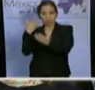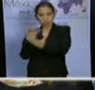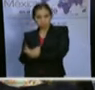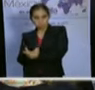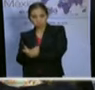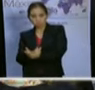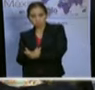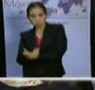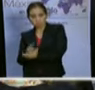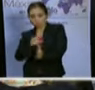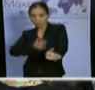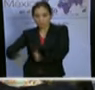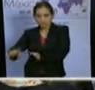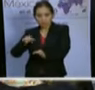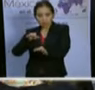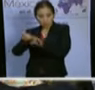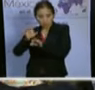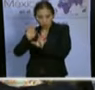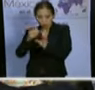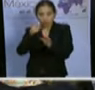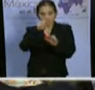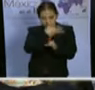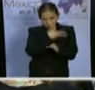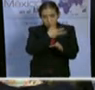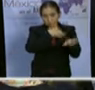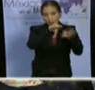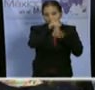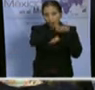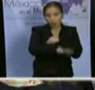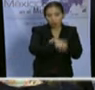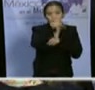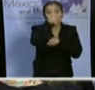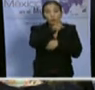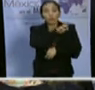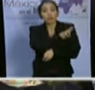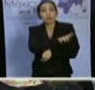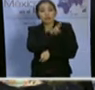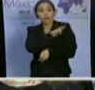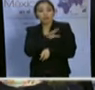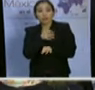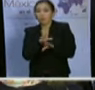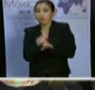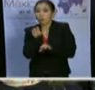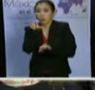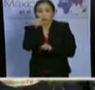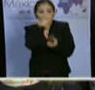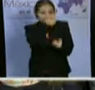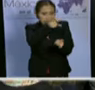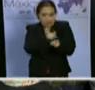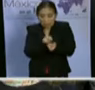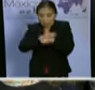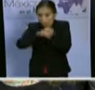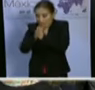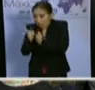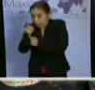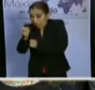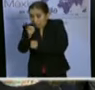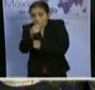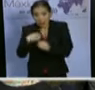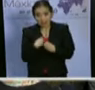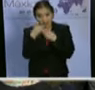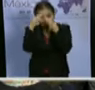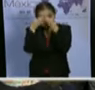ya completamente relegadas de los sistemas, teniendo trabajo, su renta no alcanza para tener una vida